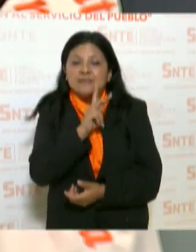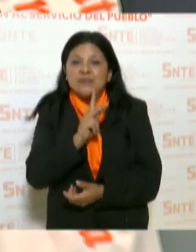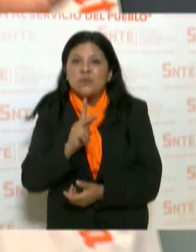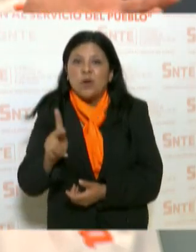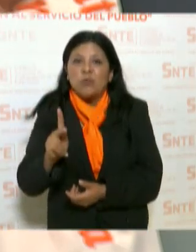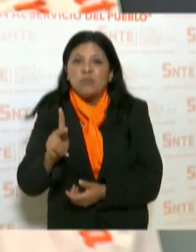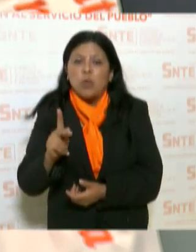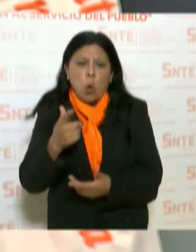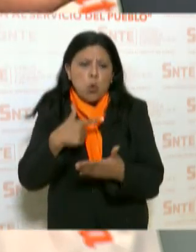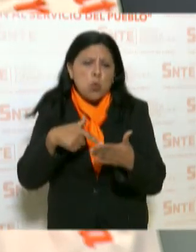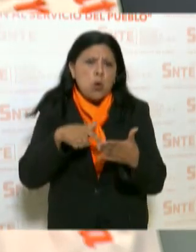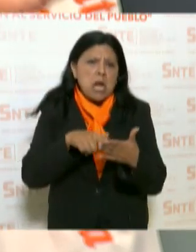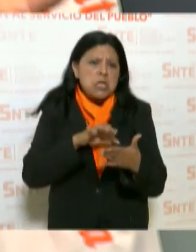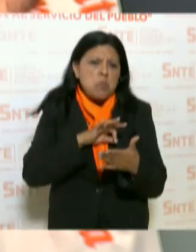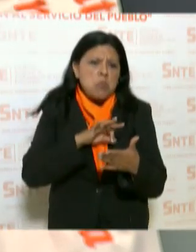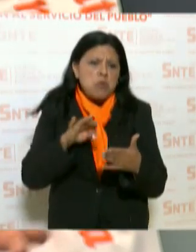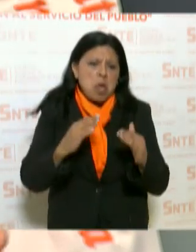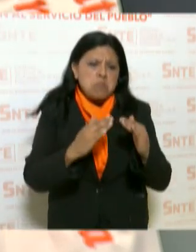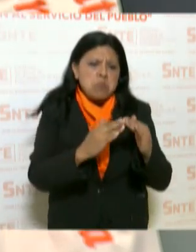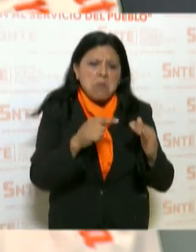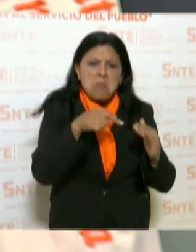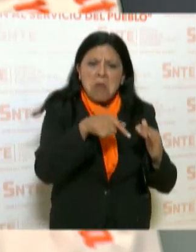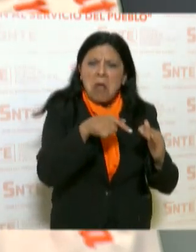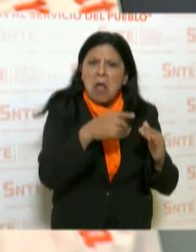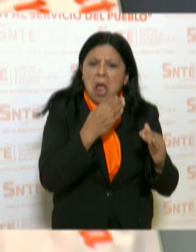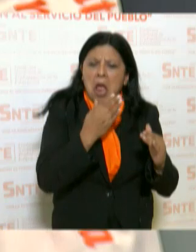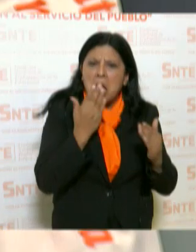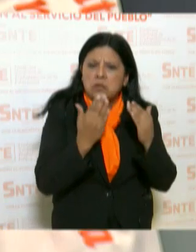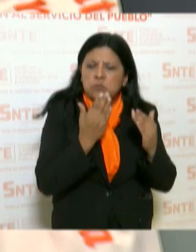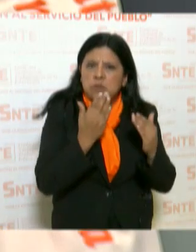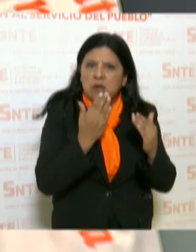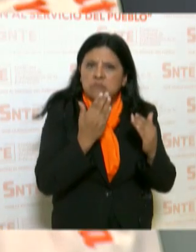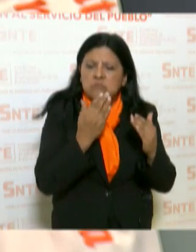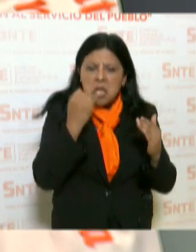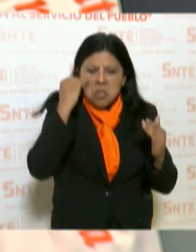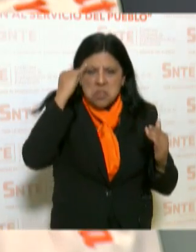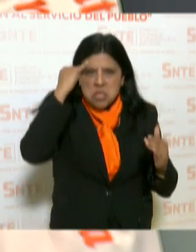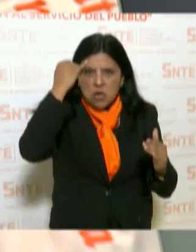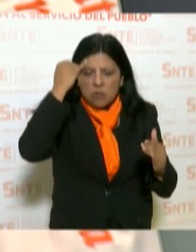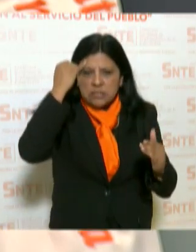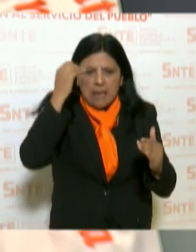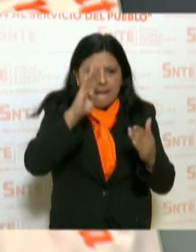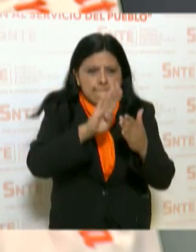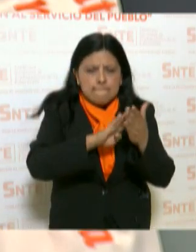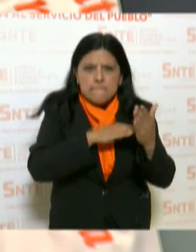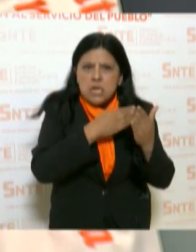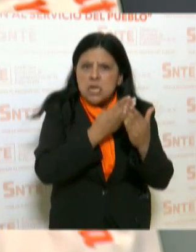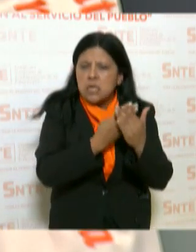albergues, se impulsó mucho la educación indígena, bilingüe.